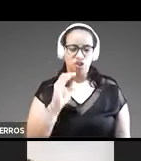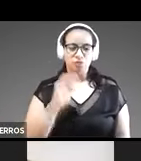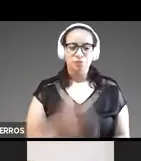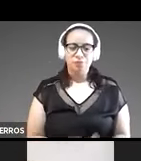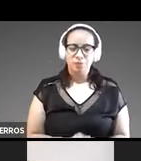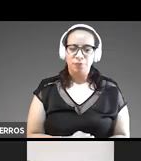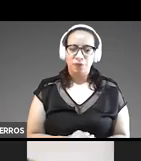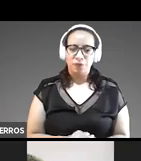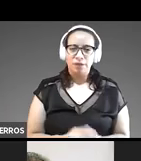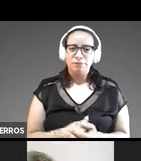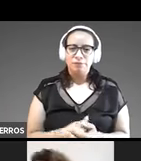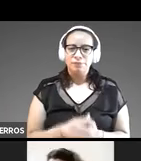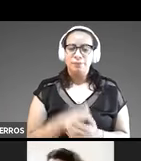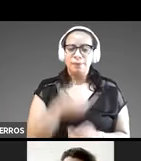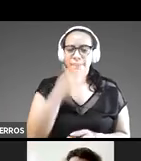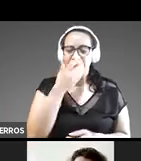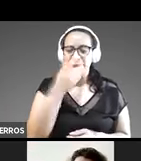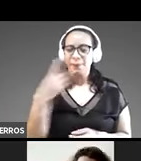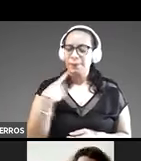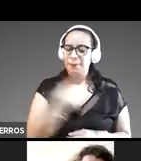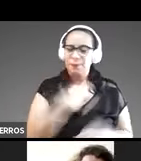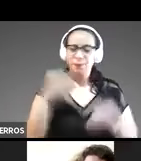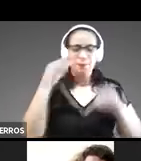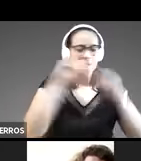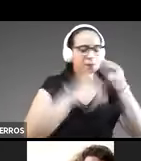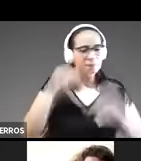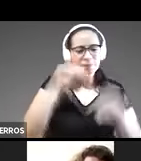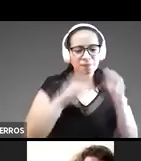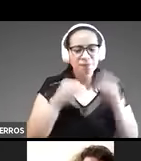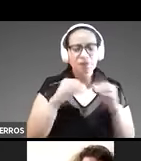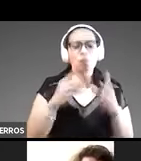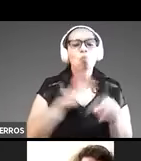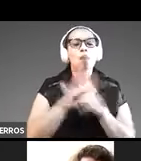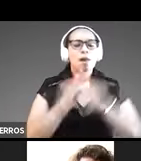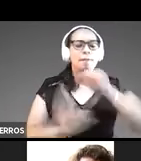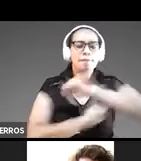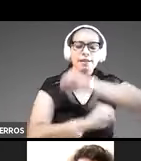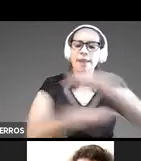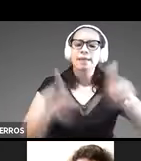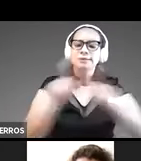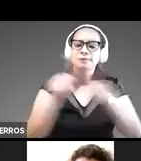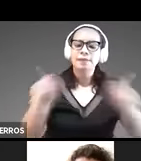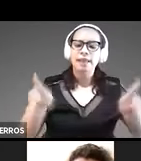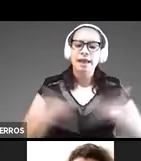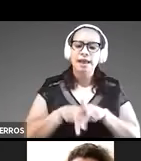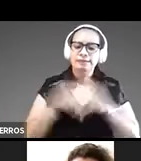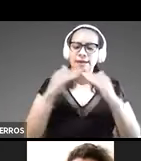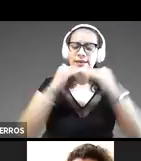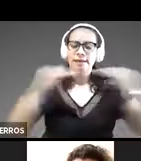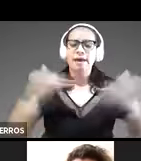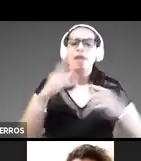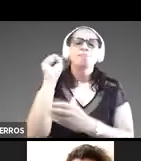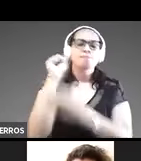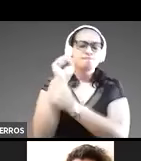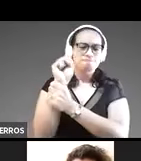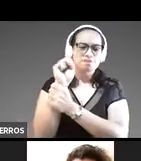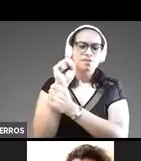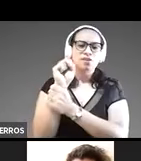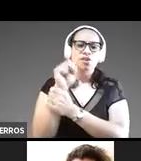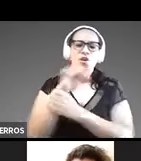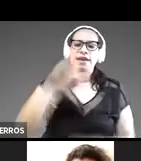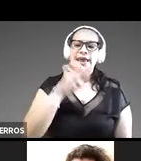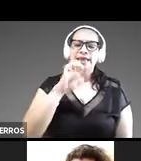Teníamos que equipar el Pilares Plaza de la Equidad en Tepito, en Jesús Carranza, en la noche,